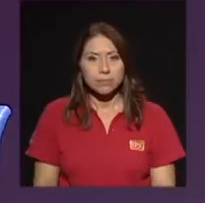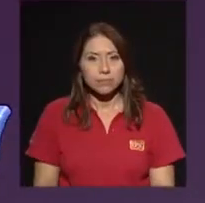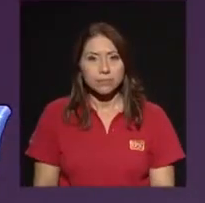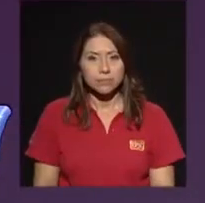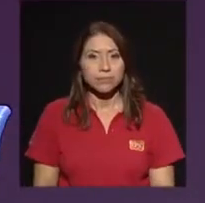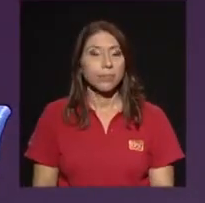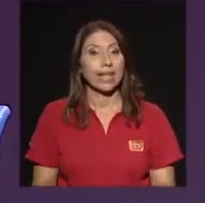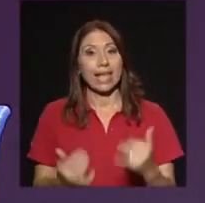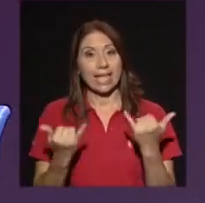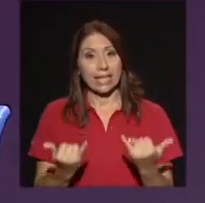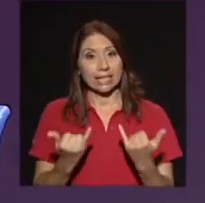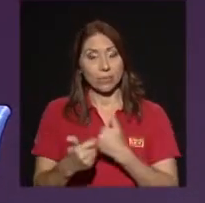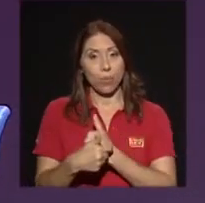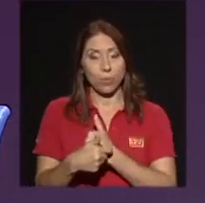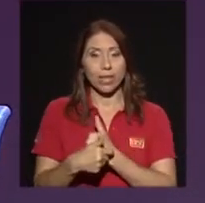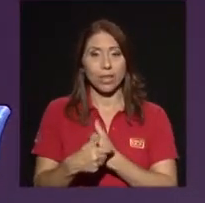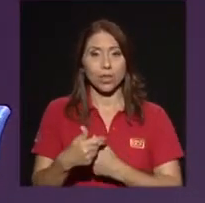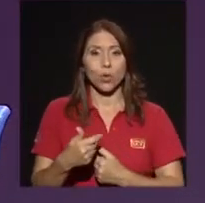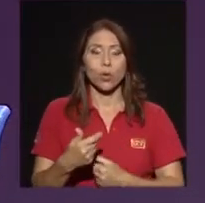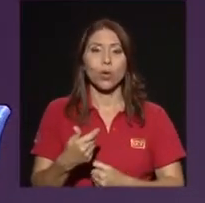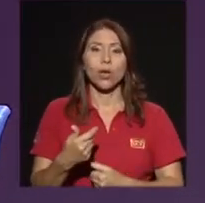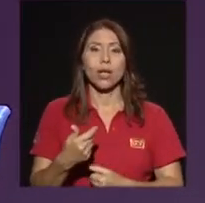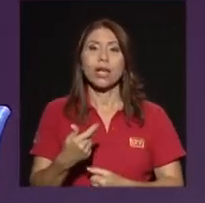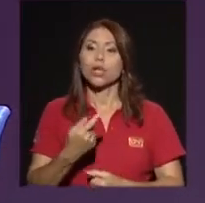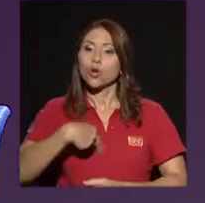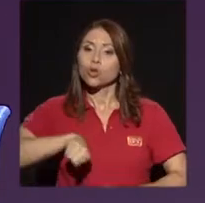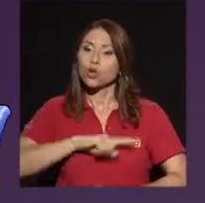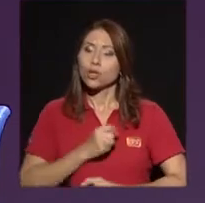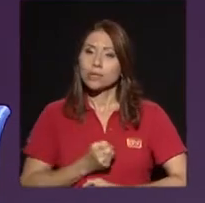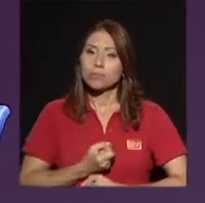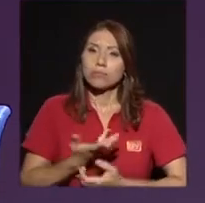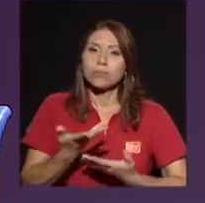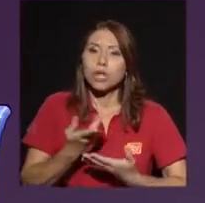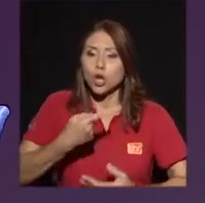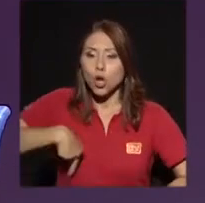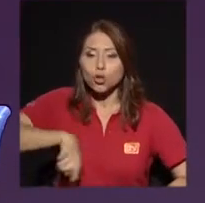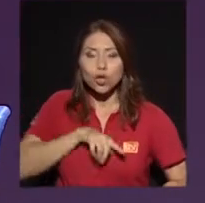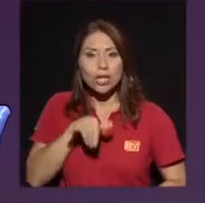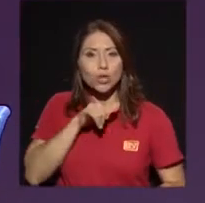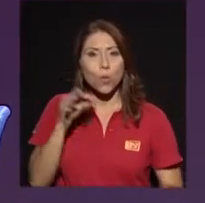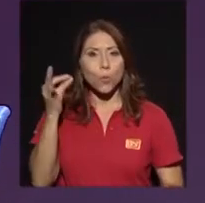en este momento, estamos externando que nosotras como mujeres